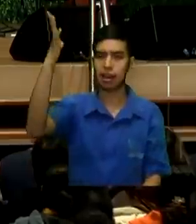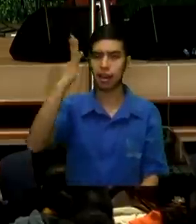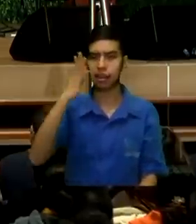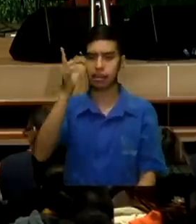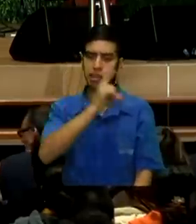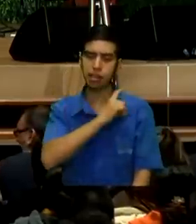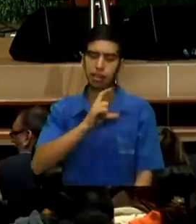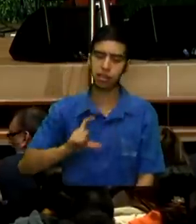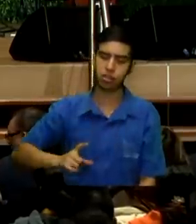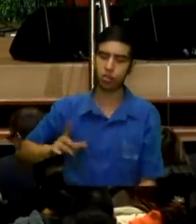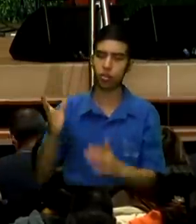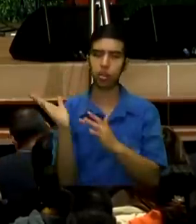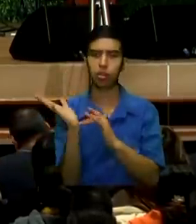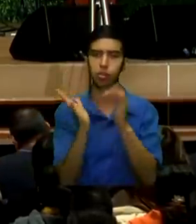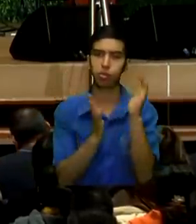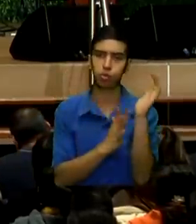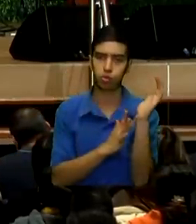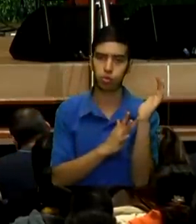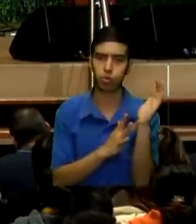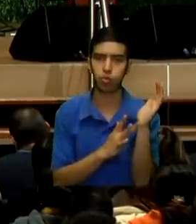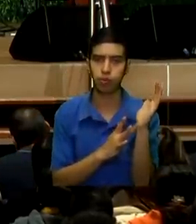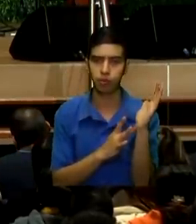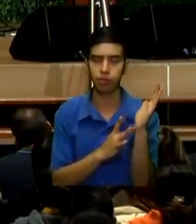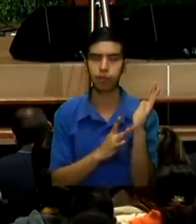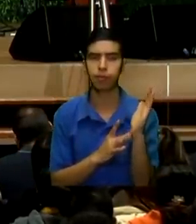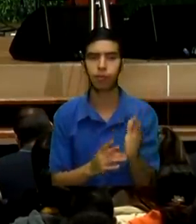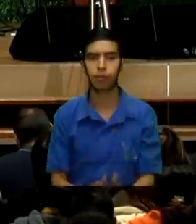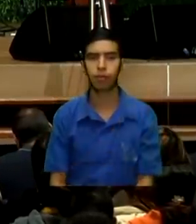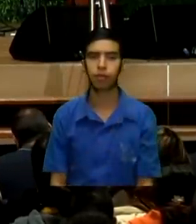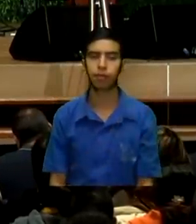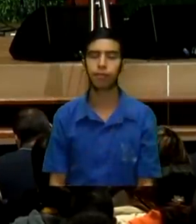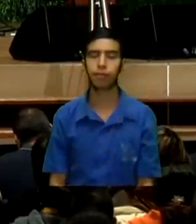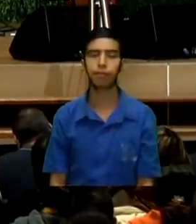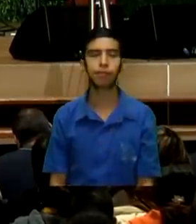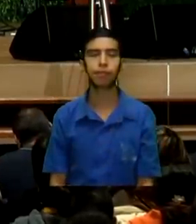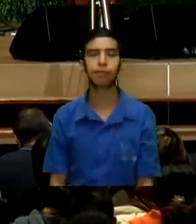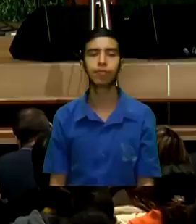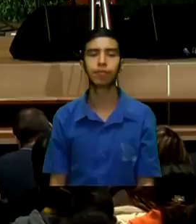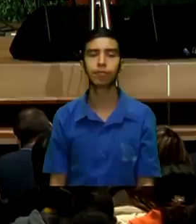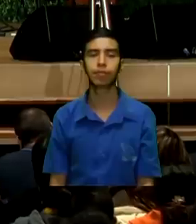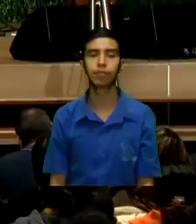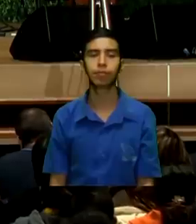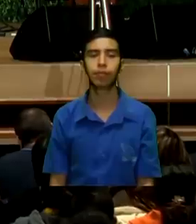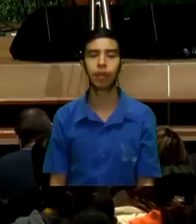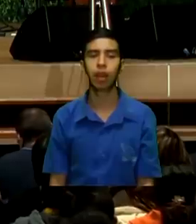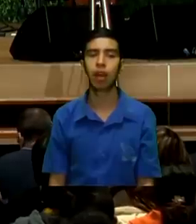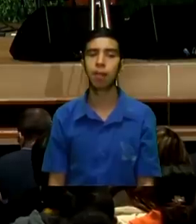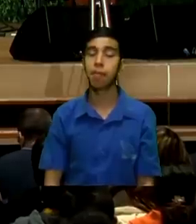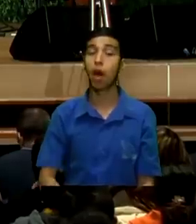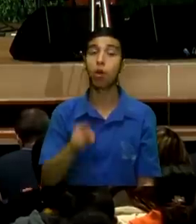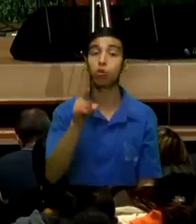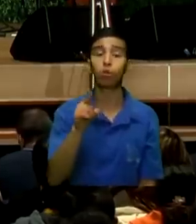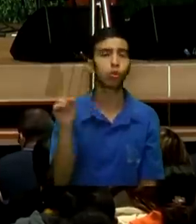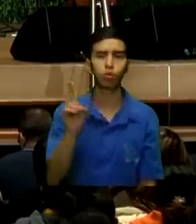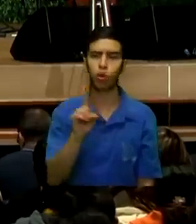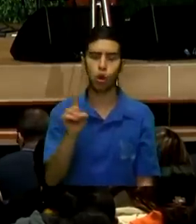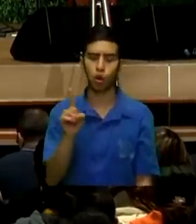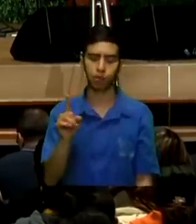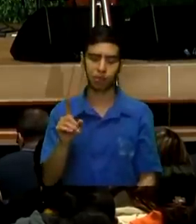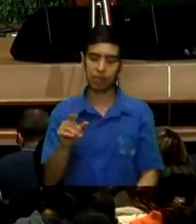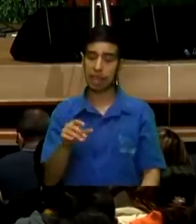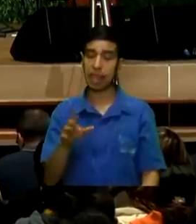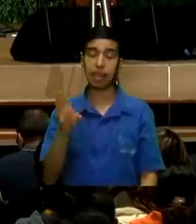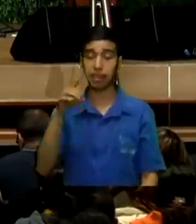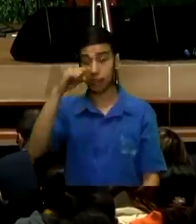oído de mí en la presencia de muchos testigos, esto encarga a hombres fieles. O sea, no te vayas a quedar con esto,